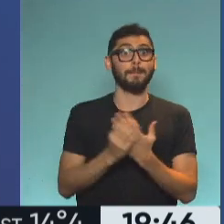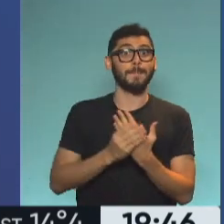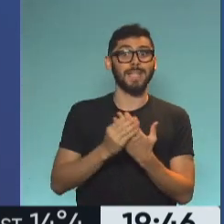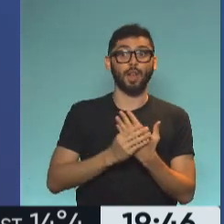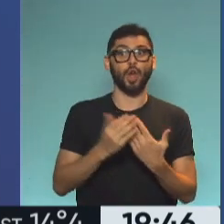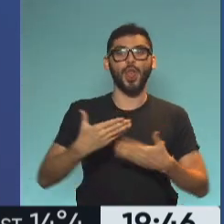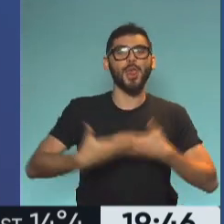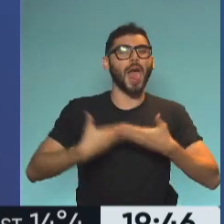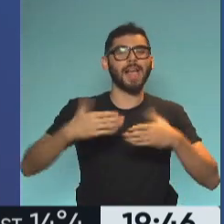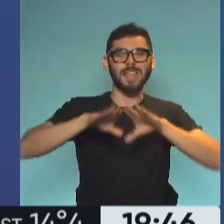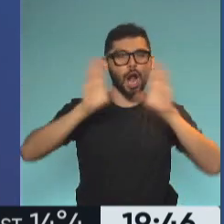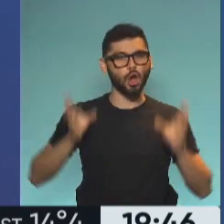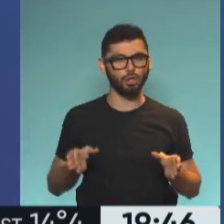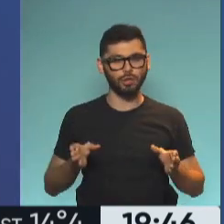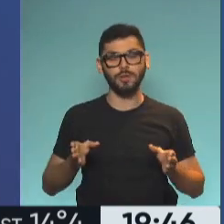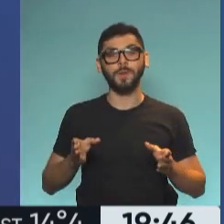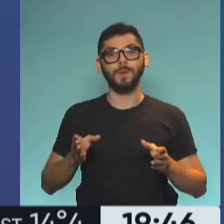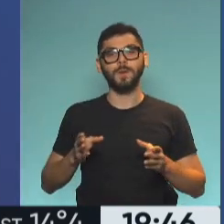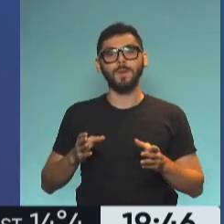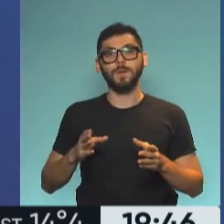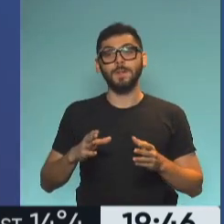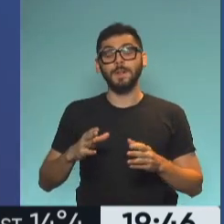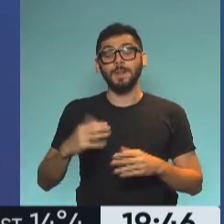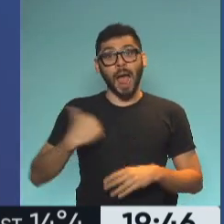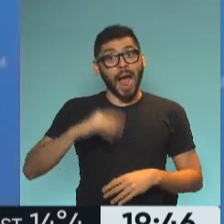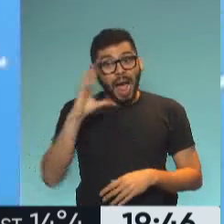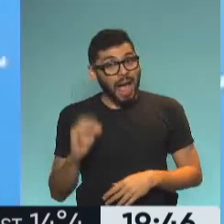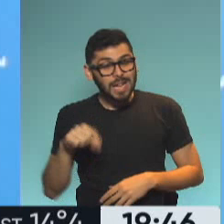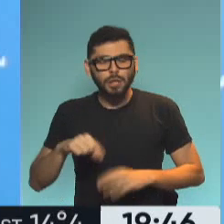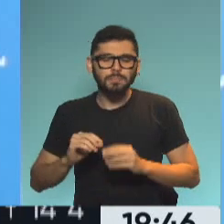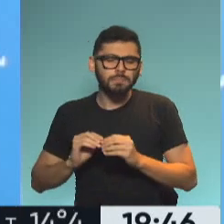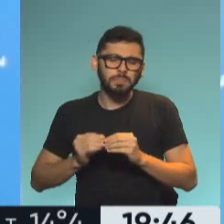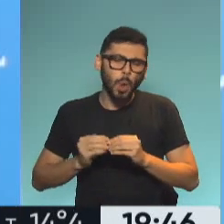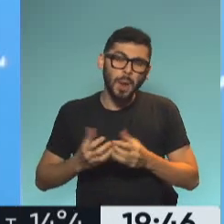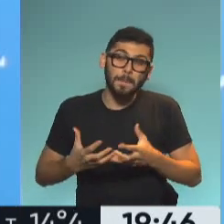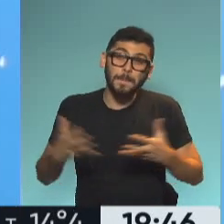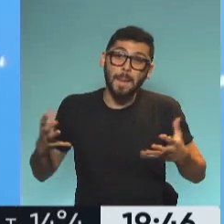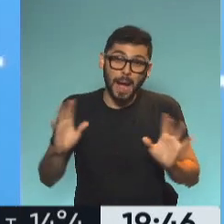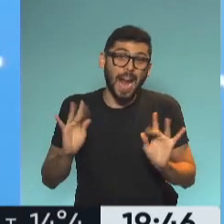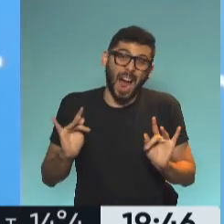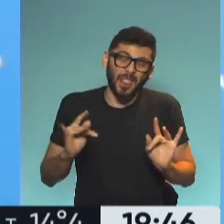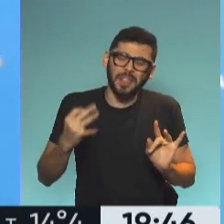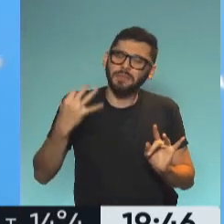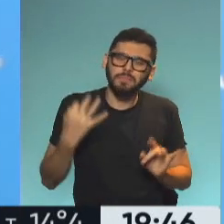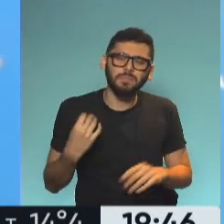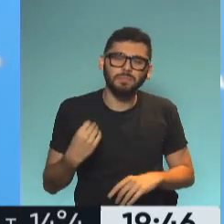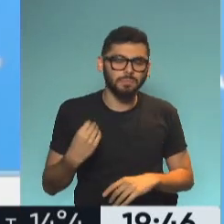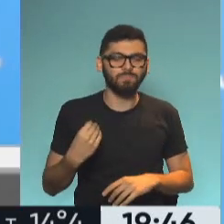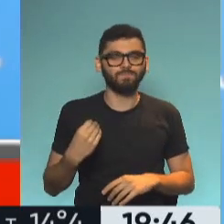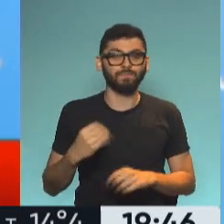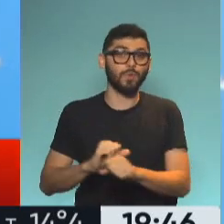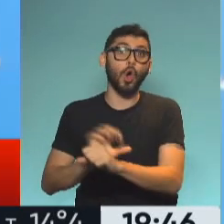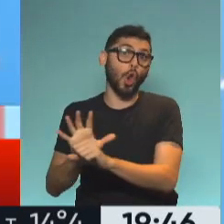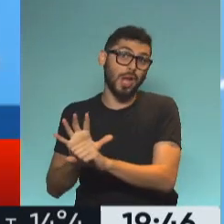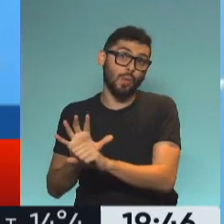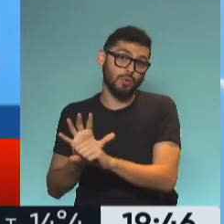de Desarrollo. El mayor problema que tiene hoy la República Argentina, el más delicado, sin lugar a dudas, es el